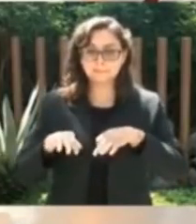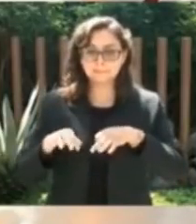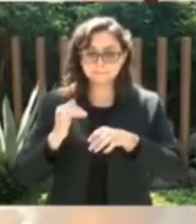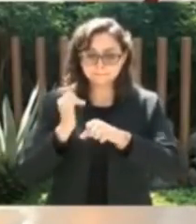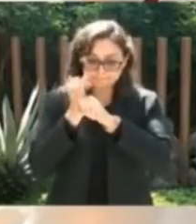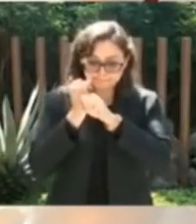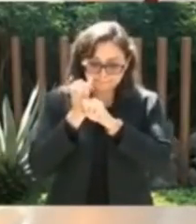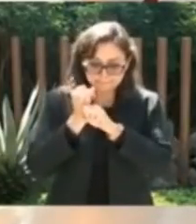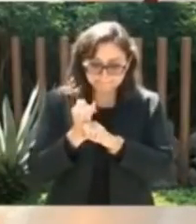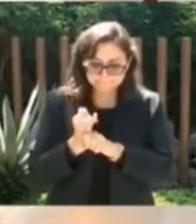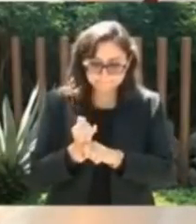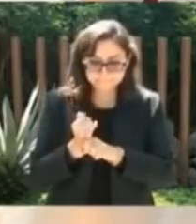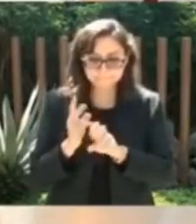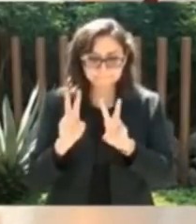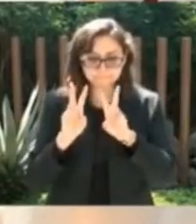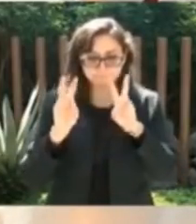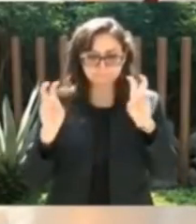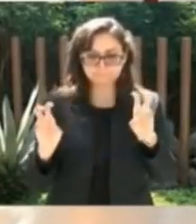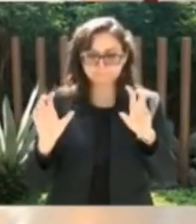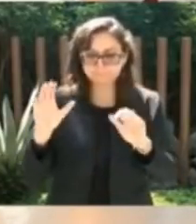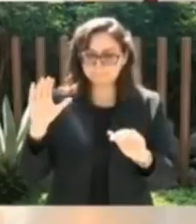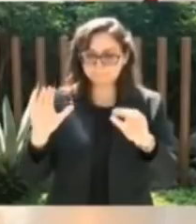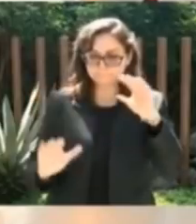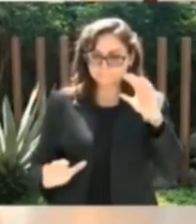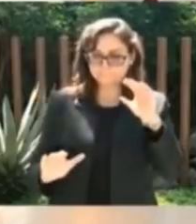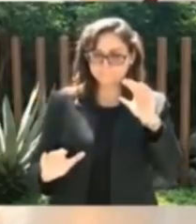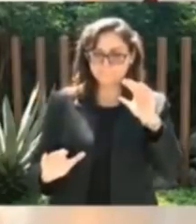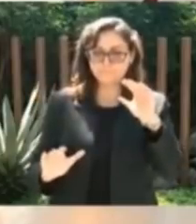de desigualdad,